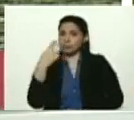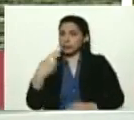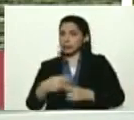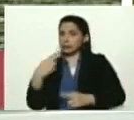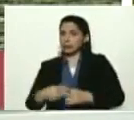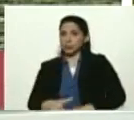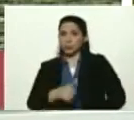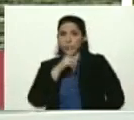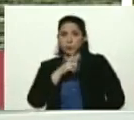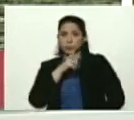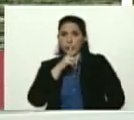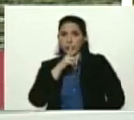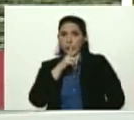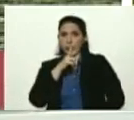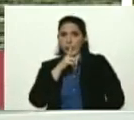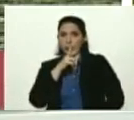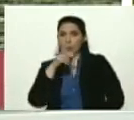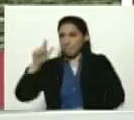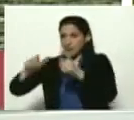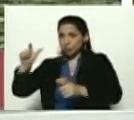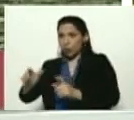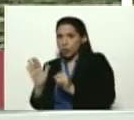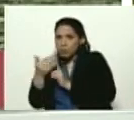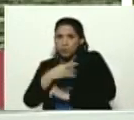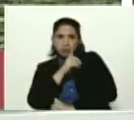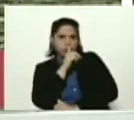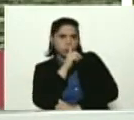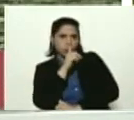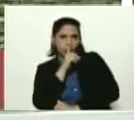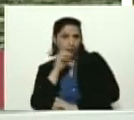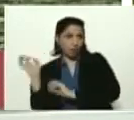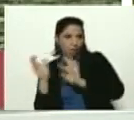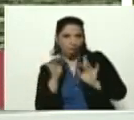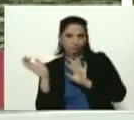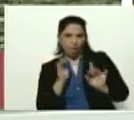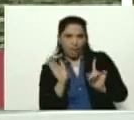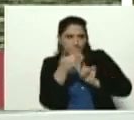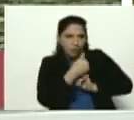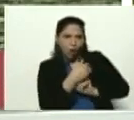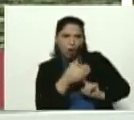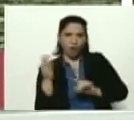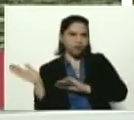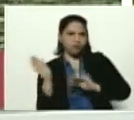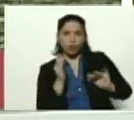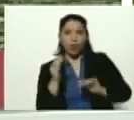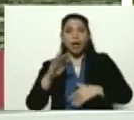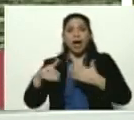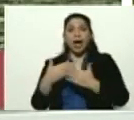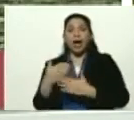peligrosos, de trocheros que llegaron, con nacionales trocheros que llegaron de Colombia.